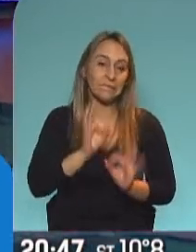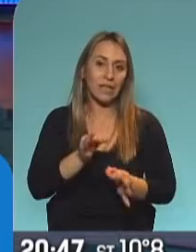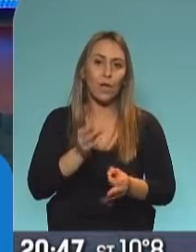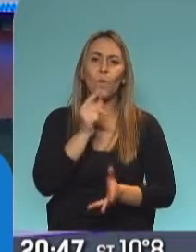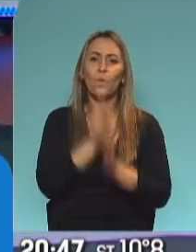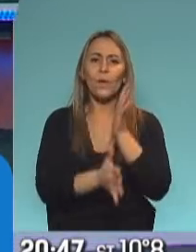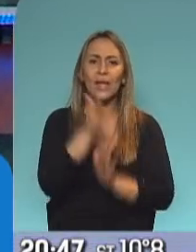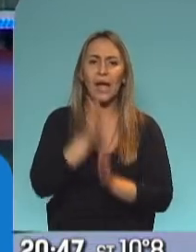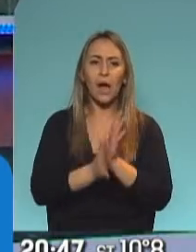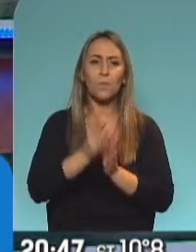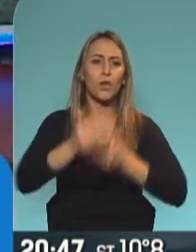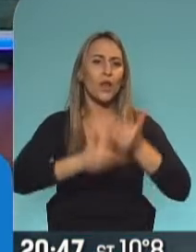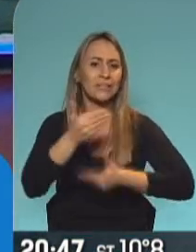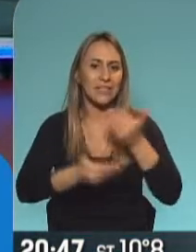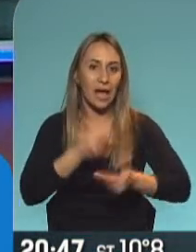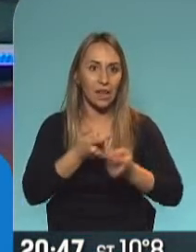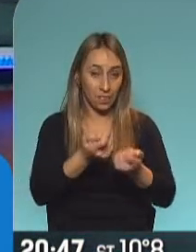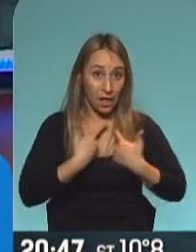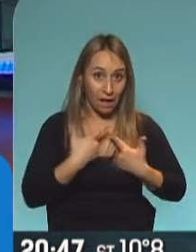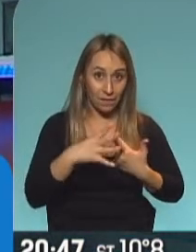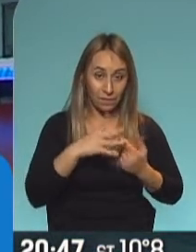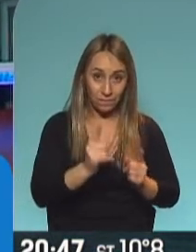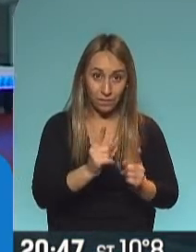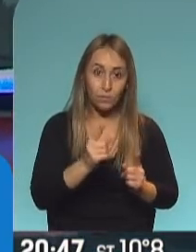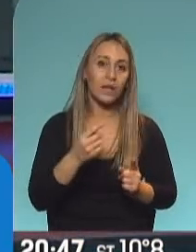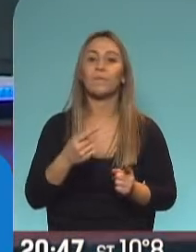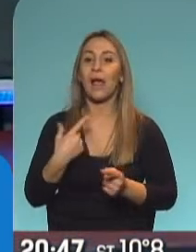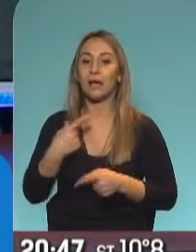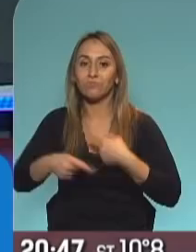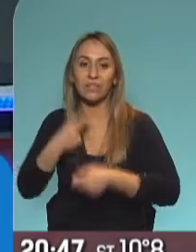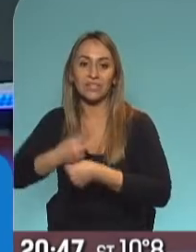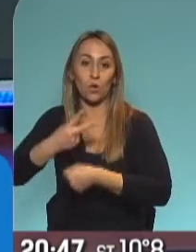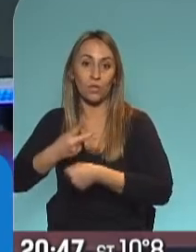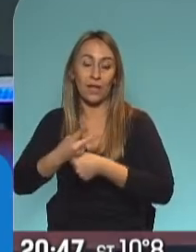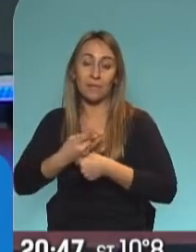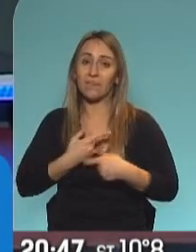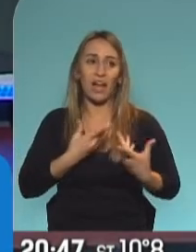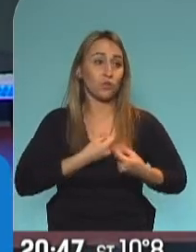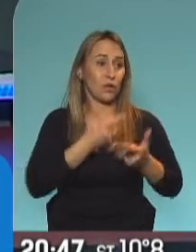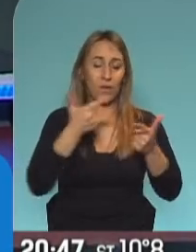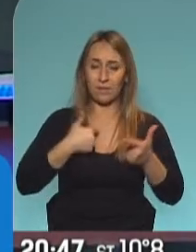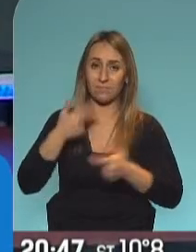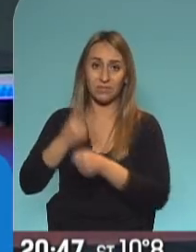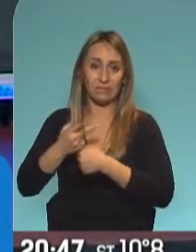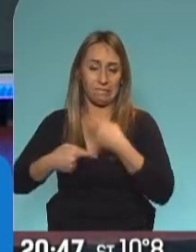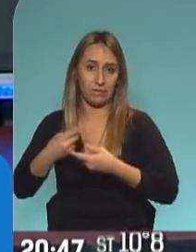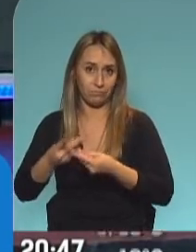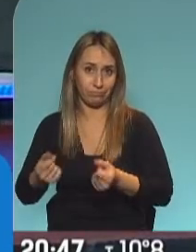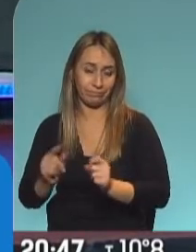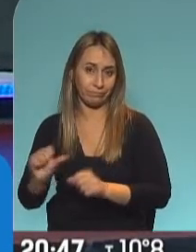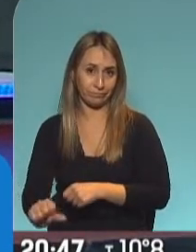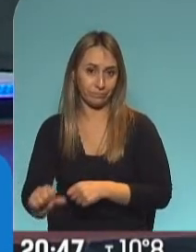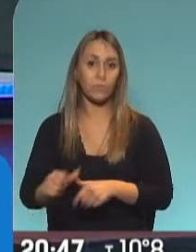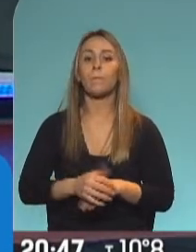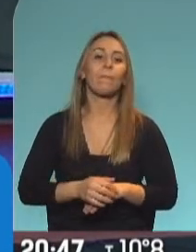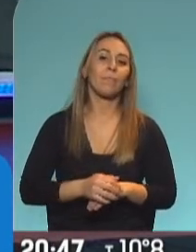Progresar para poder terminar la secundaria porque hoy no puedo sin alguna ayuda. Julieta, que dentro de todas las respuestas que vamos teniendo, si